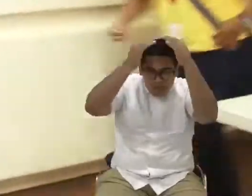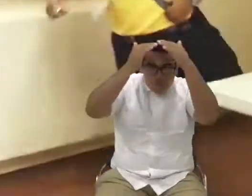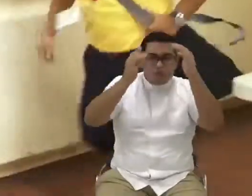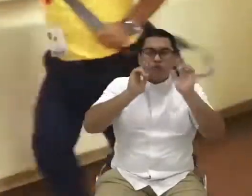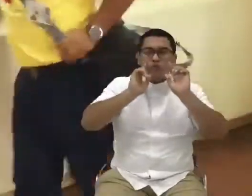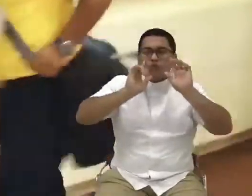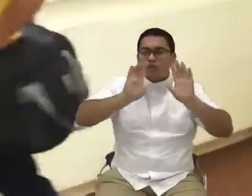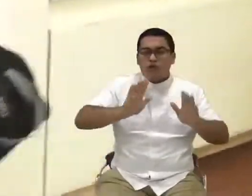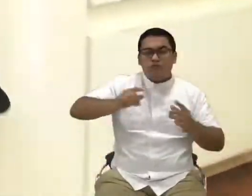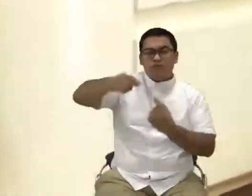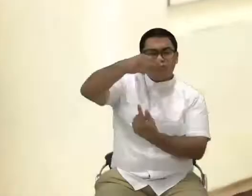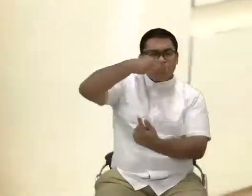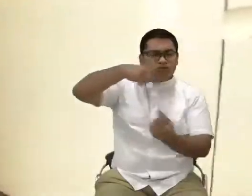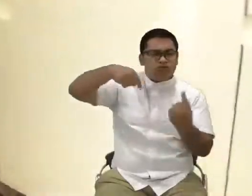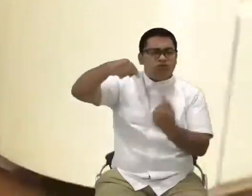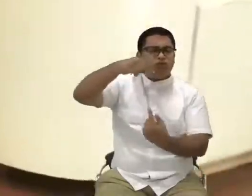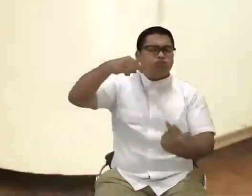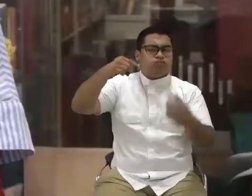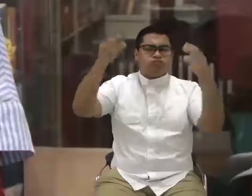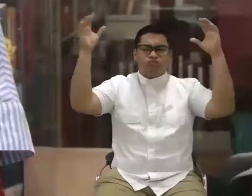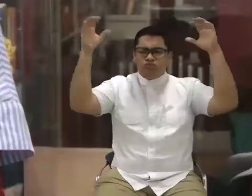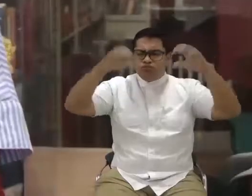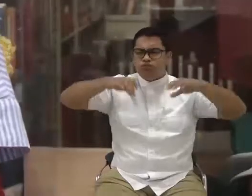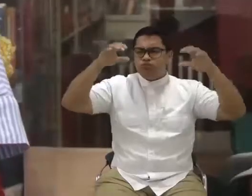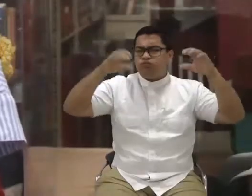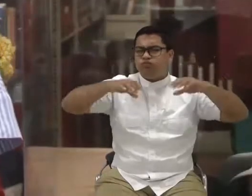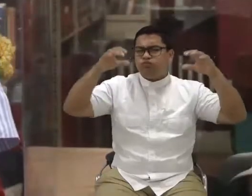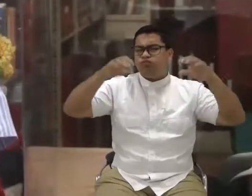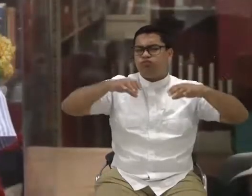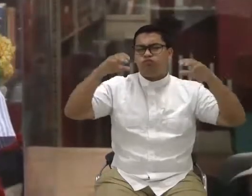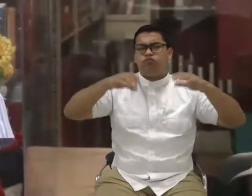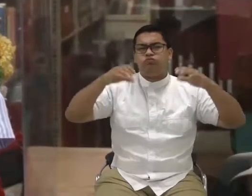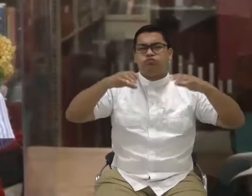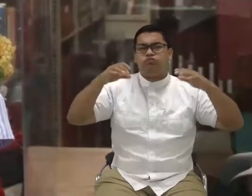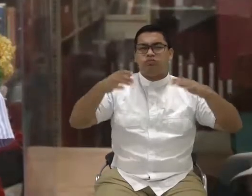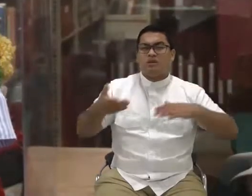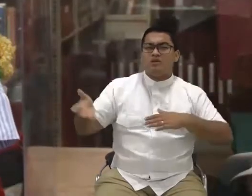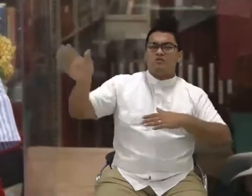insertando en la currícula el tema de la gestión del riesgo. Bueno, importante mencionar,